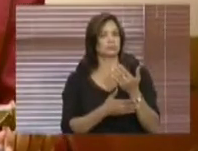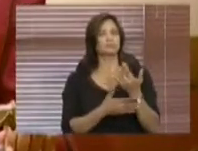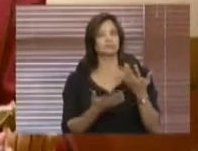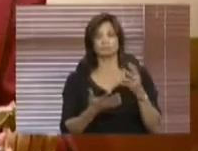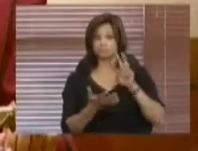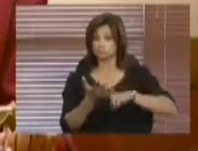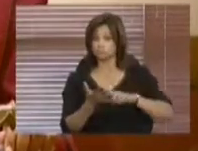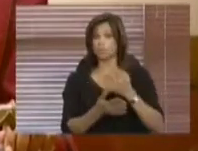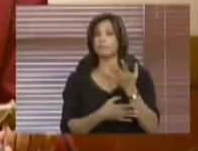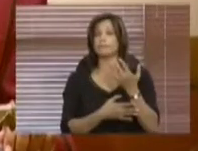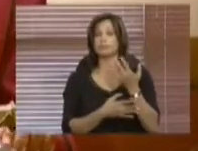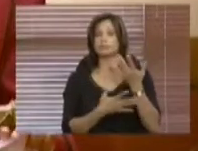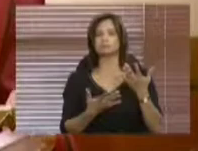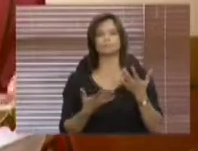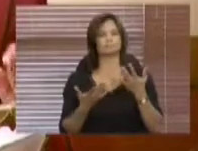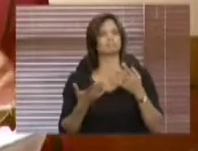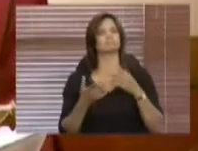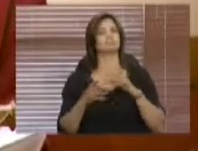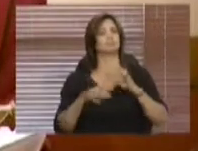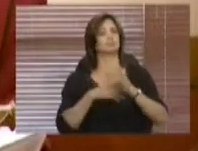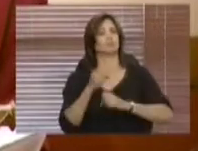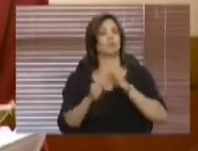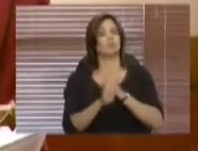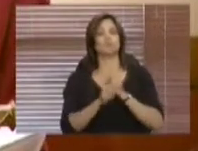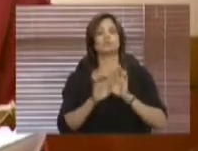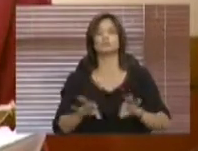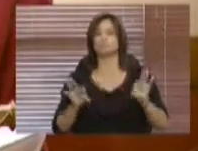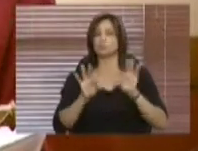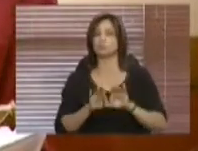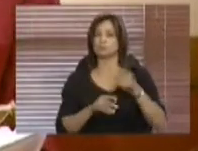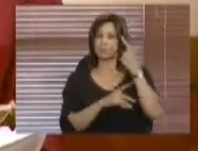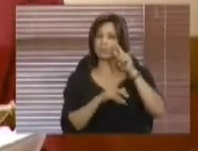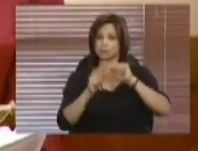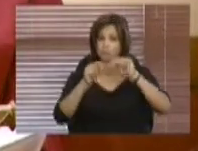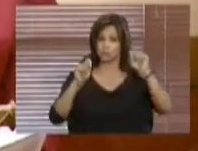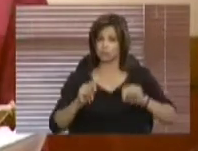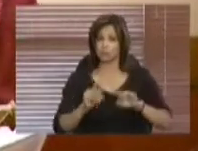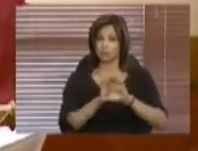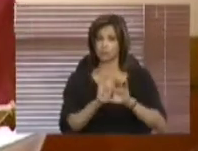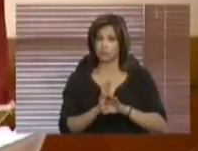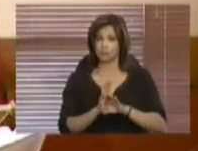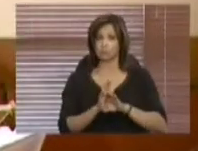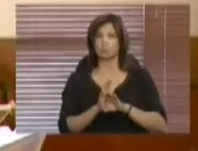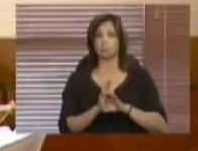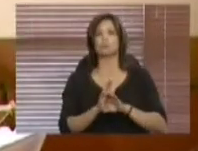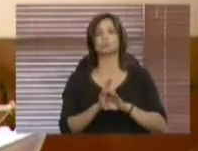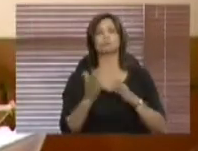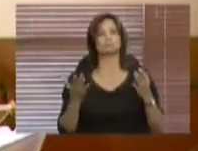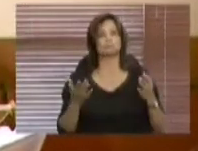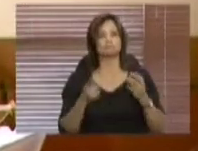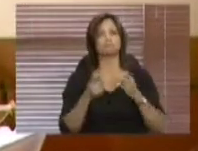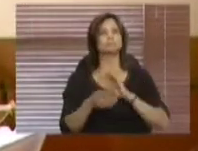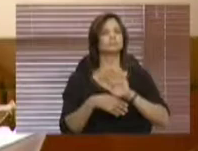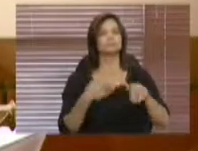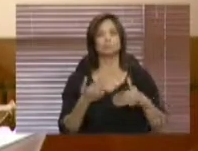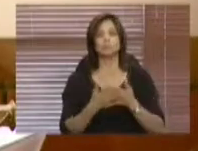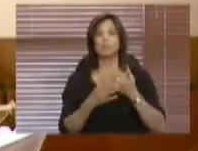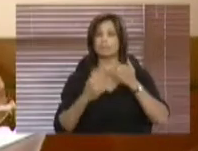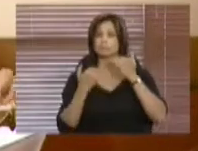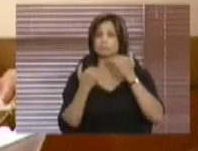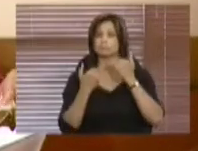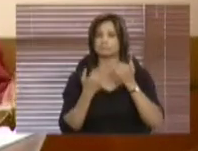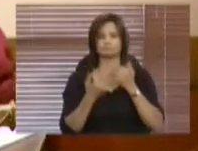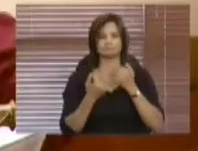El 2015 resultó ser un año de gran productividad para el Tribunal Constitucional, pues con todo y las